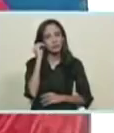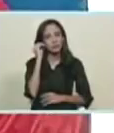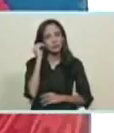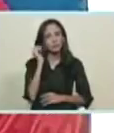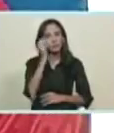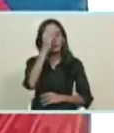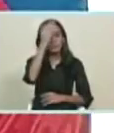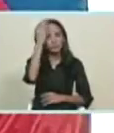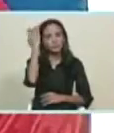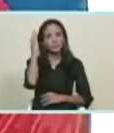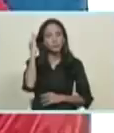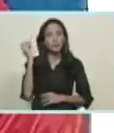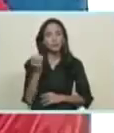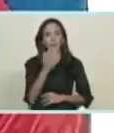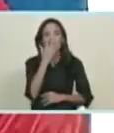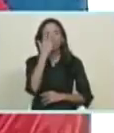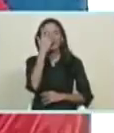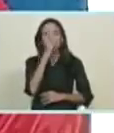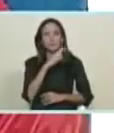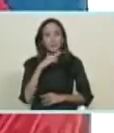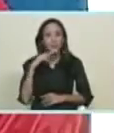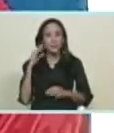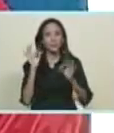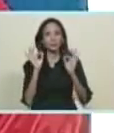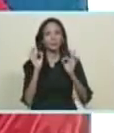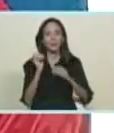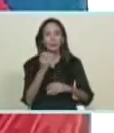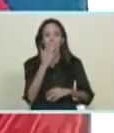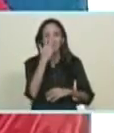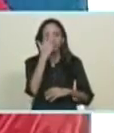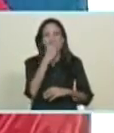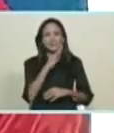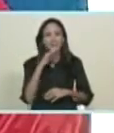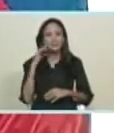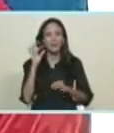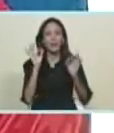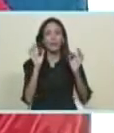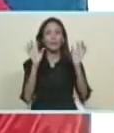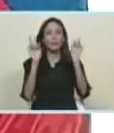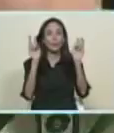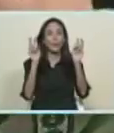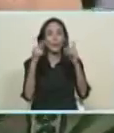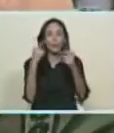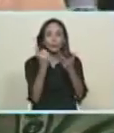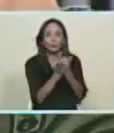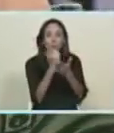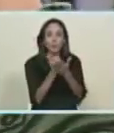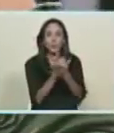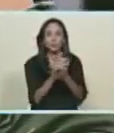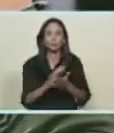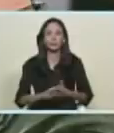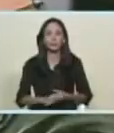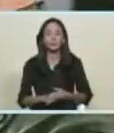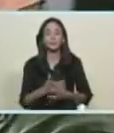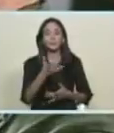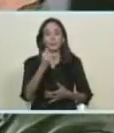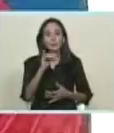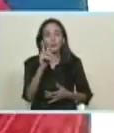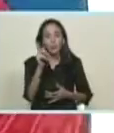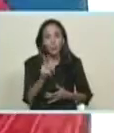Huele sabroso, huele a tinta. Sabroso cuando huele así, ¿verdad? Aquí se encuentra con